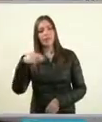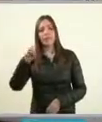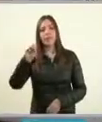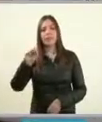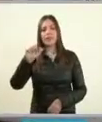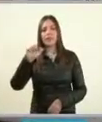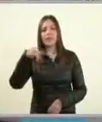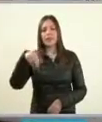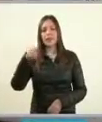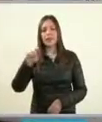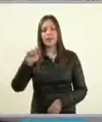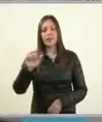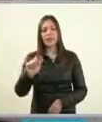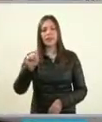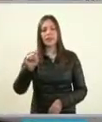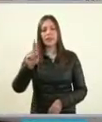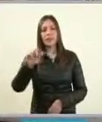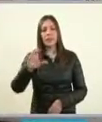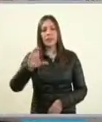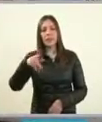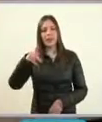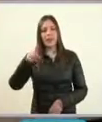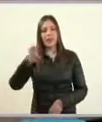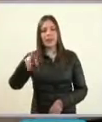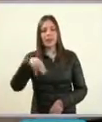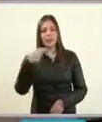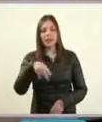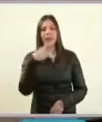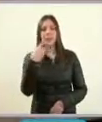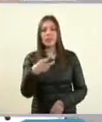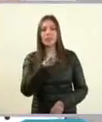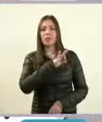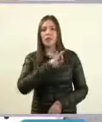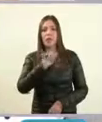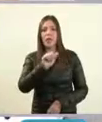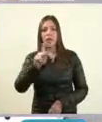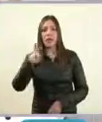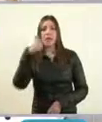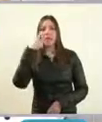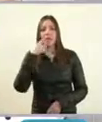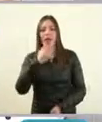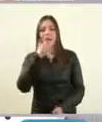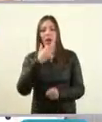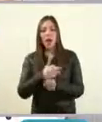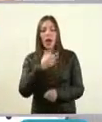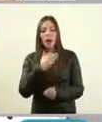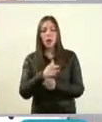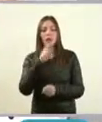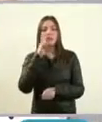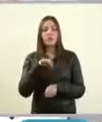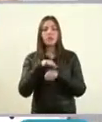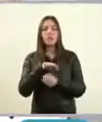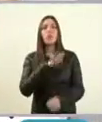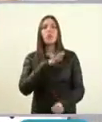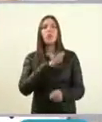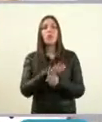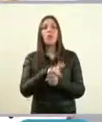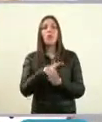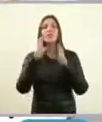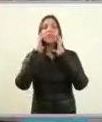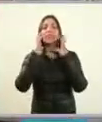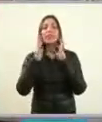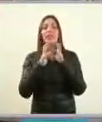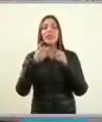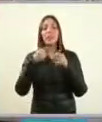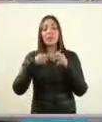es una aplicación que nos permite, como muy bien decías en la introducción, darle seguimiento en tiempo real al viaje que lleva Santa a partir